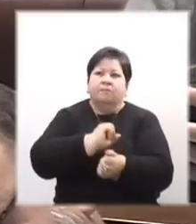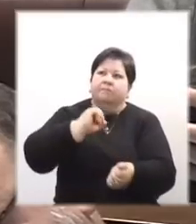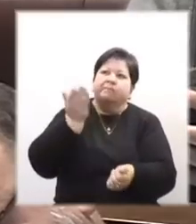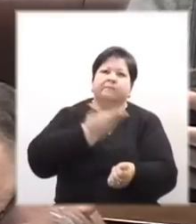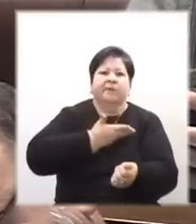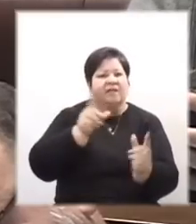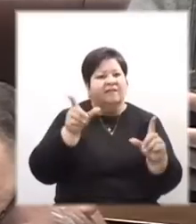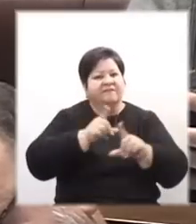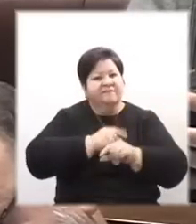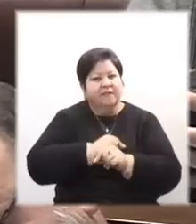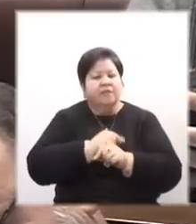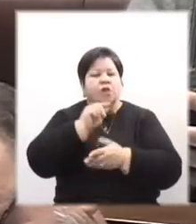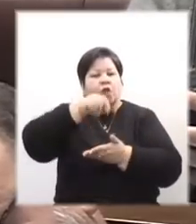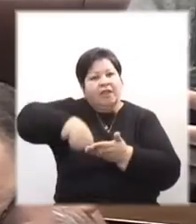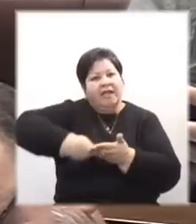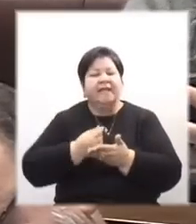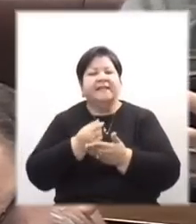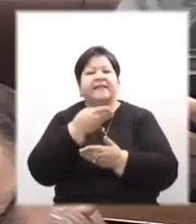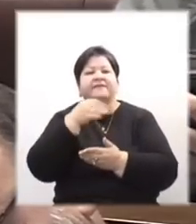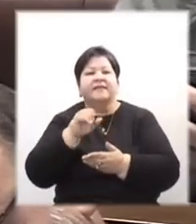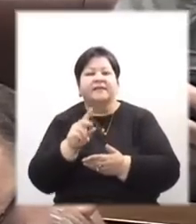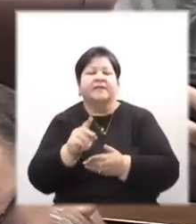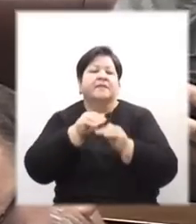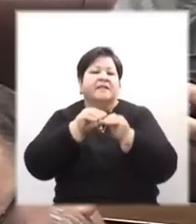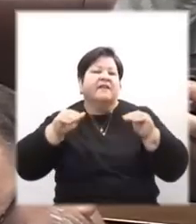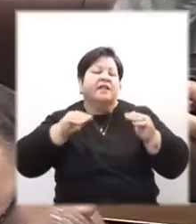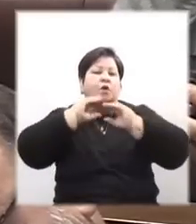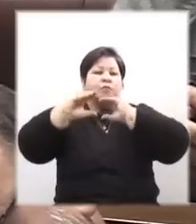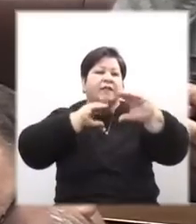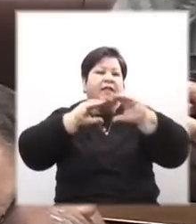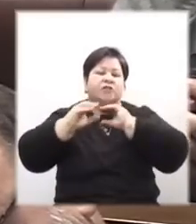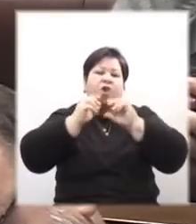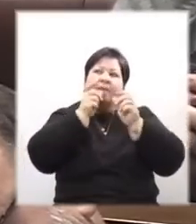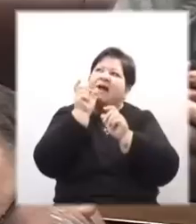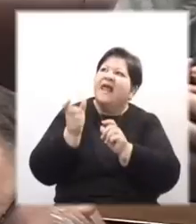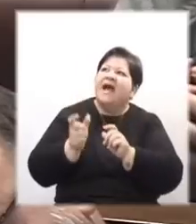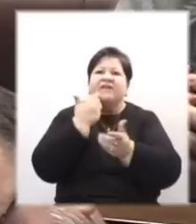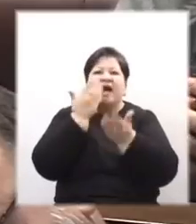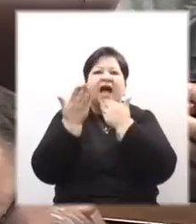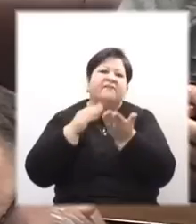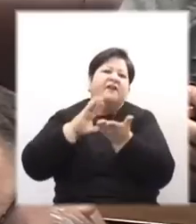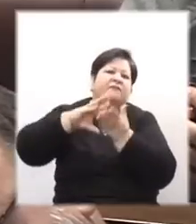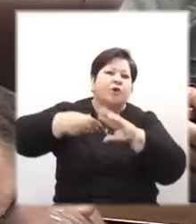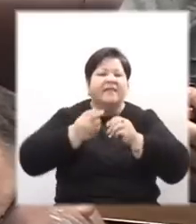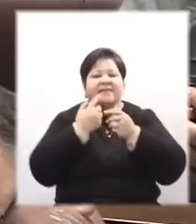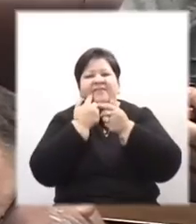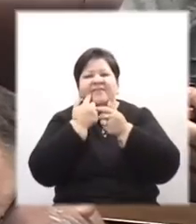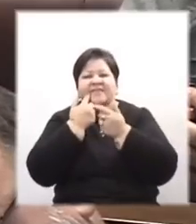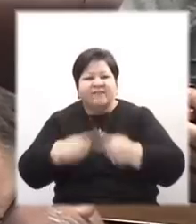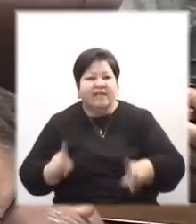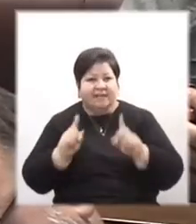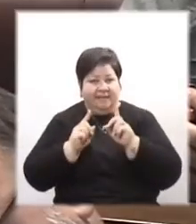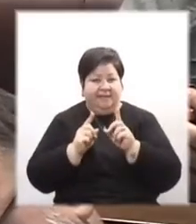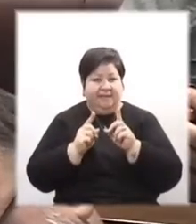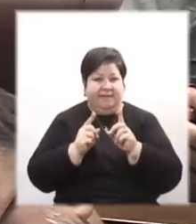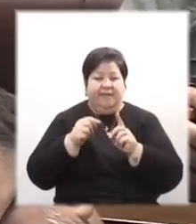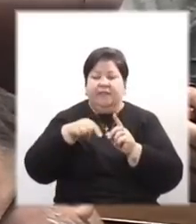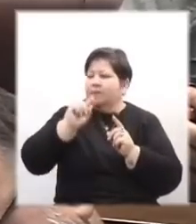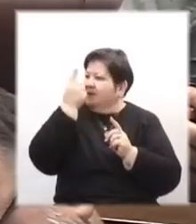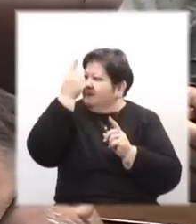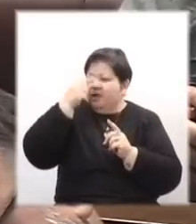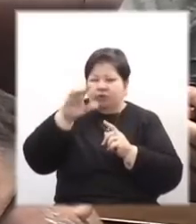que trabajarán contratados por el BID, ya que tienen un nivel de comunicación y de léxico diferente que nosotros no tenemos. Lo primero que vamos a